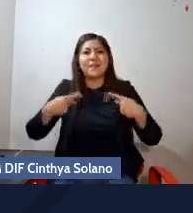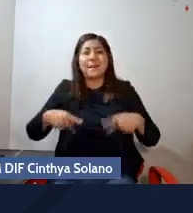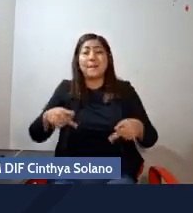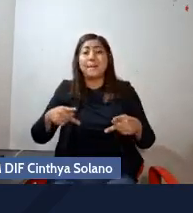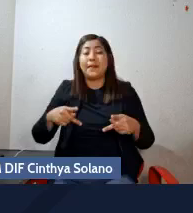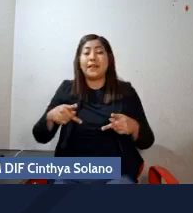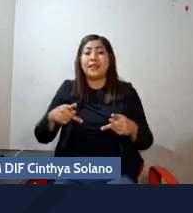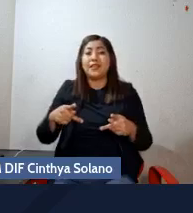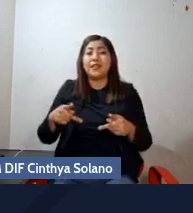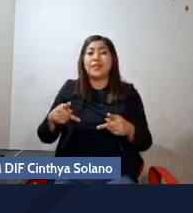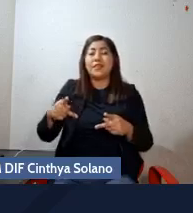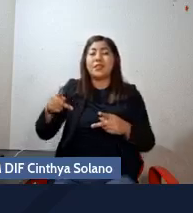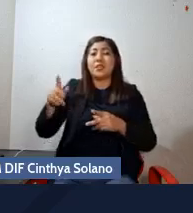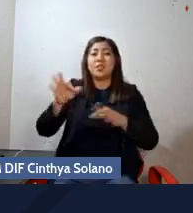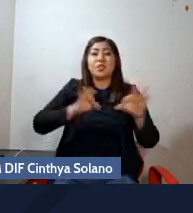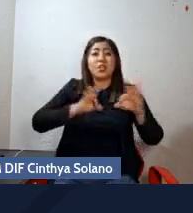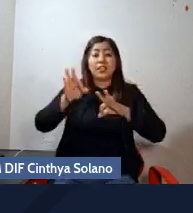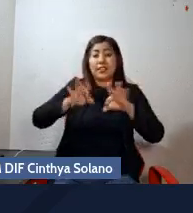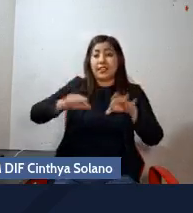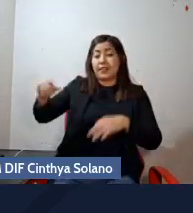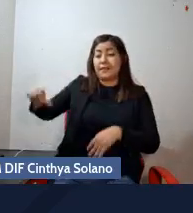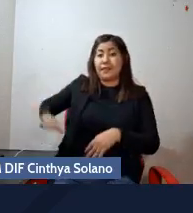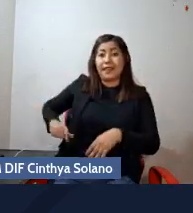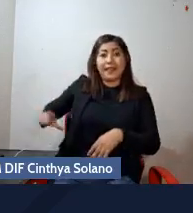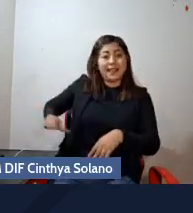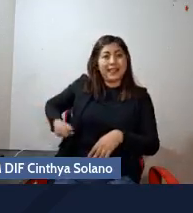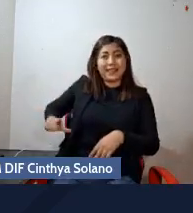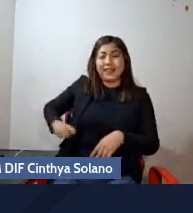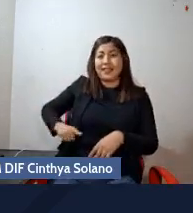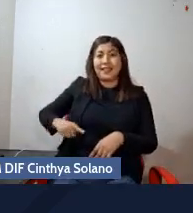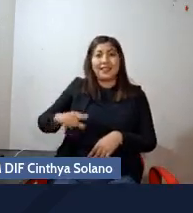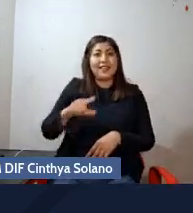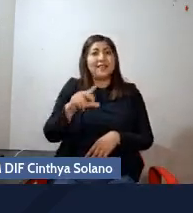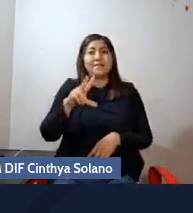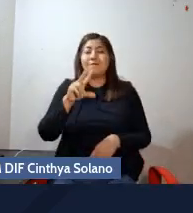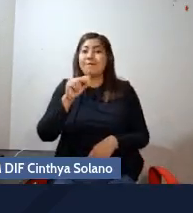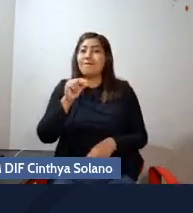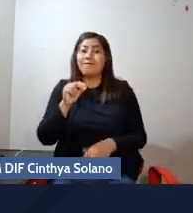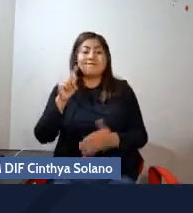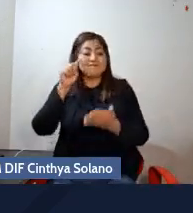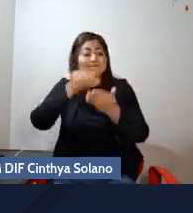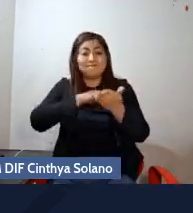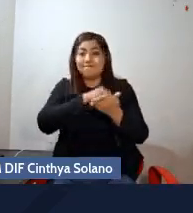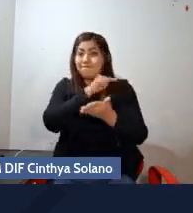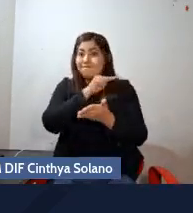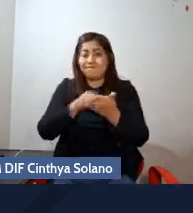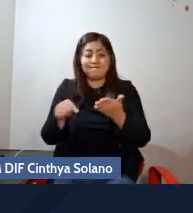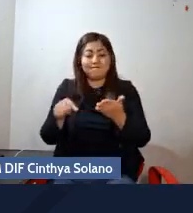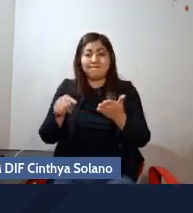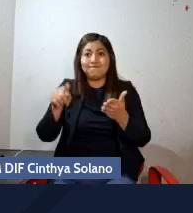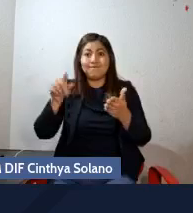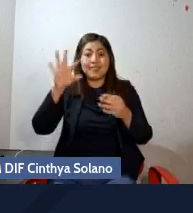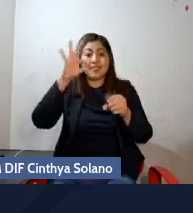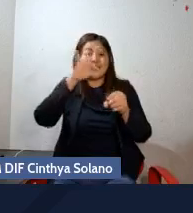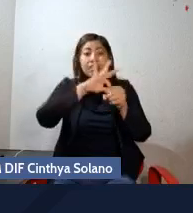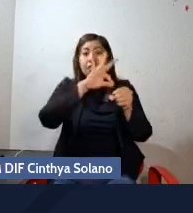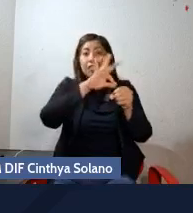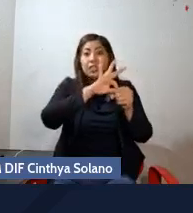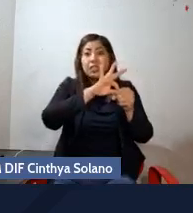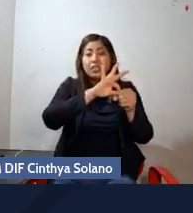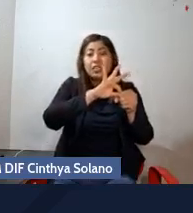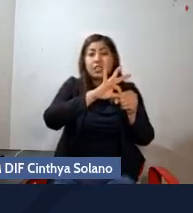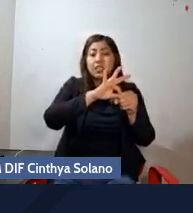Nadie puede votar por ustedes. Nadie debe impedirles votar. Nadie debe retener